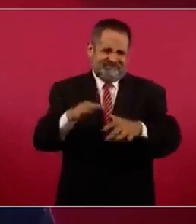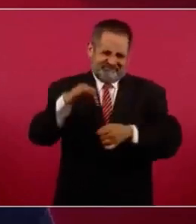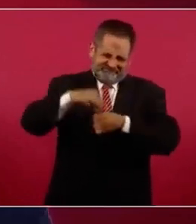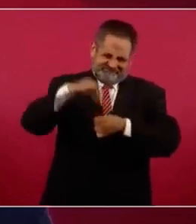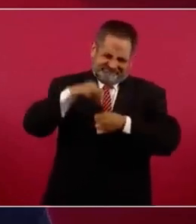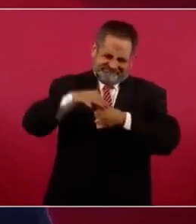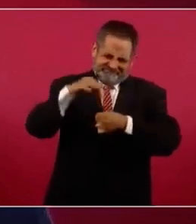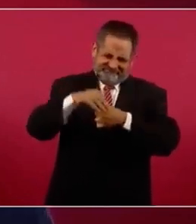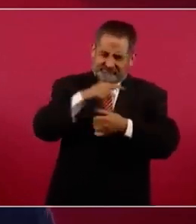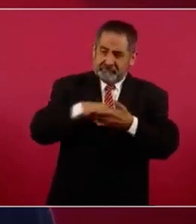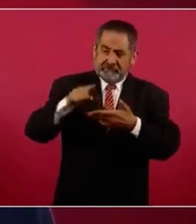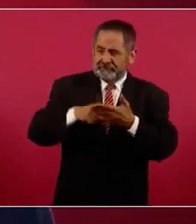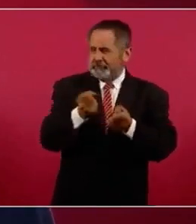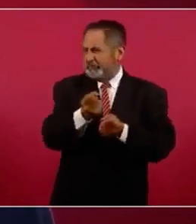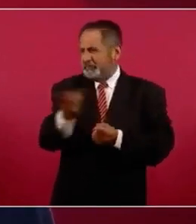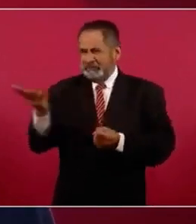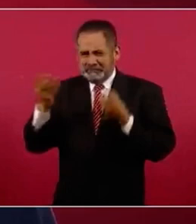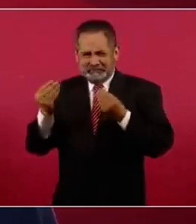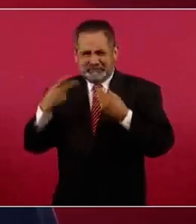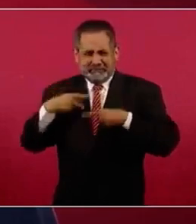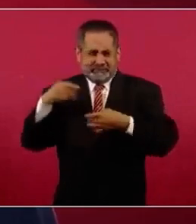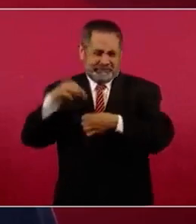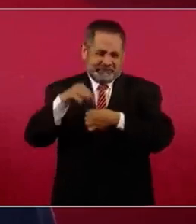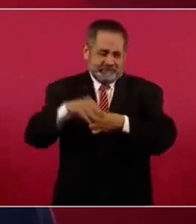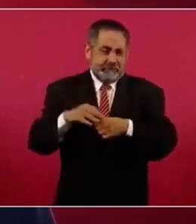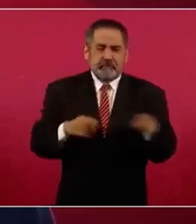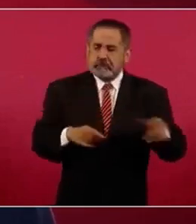cuando vota mucha gente, no les alcanza.